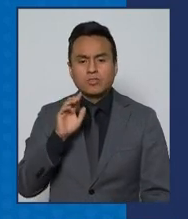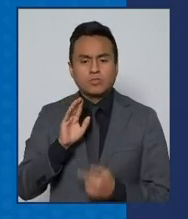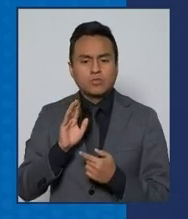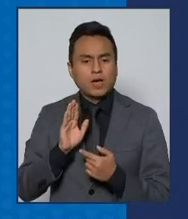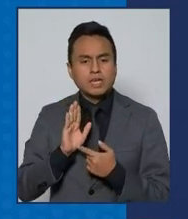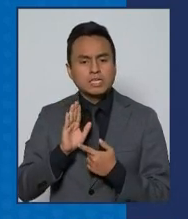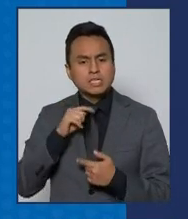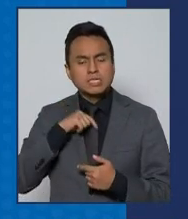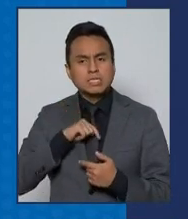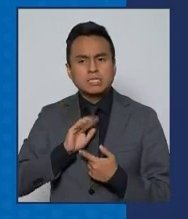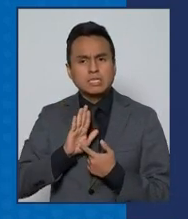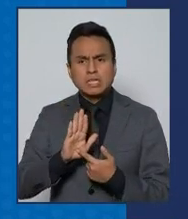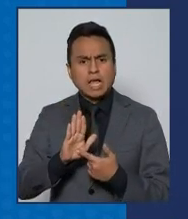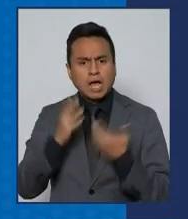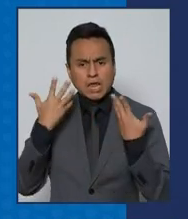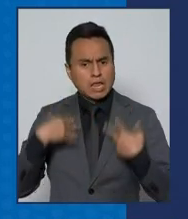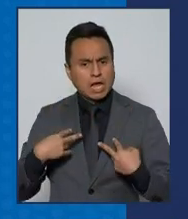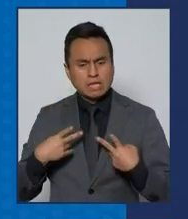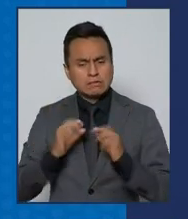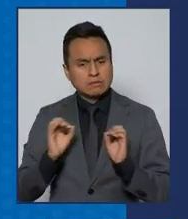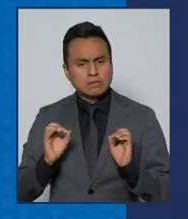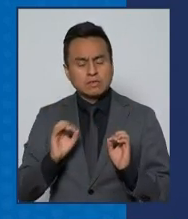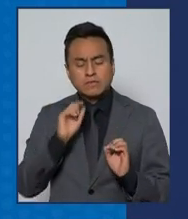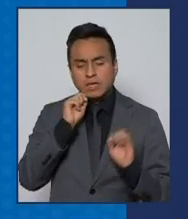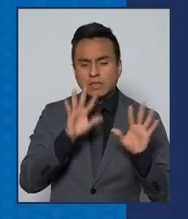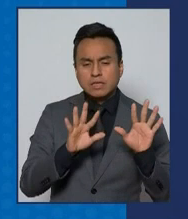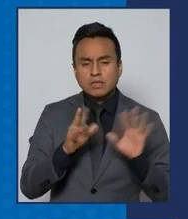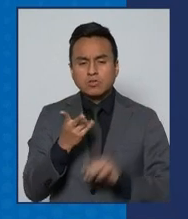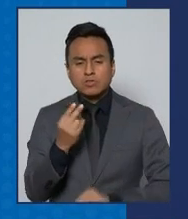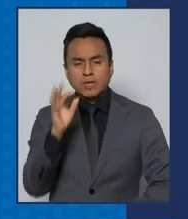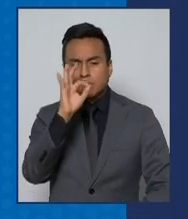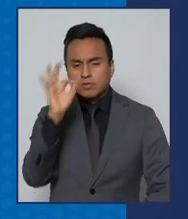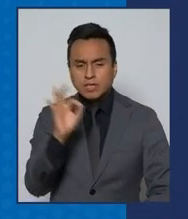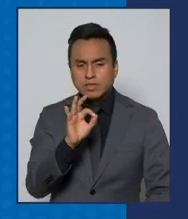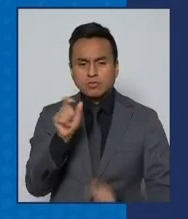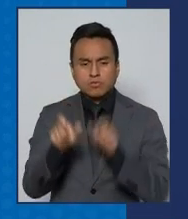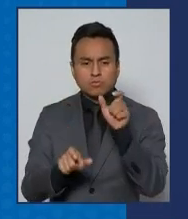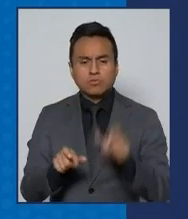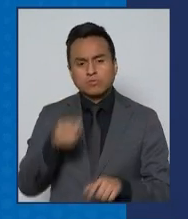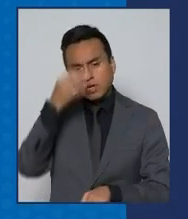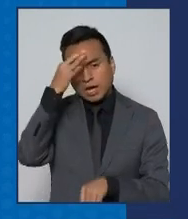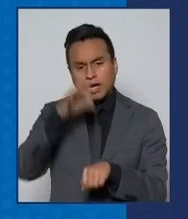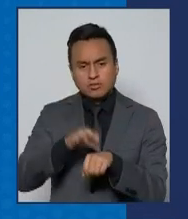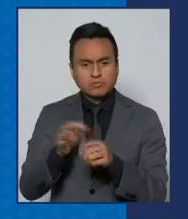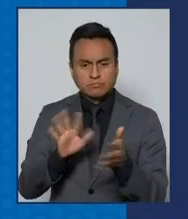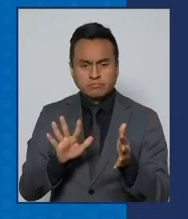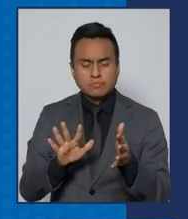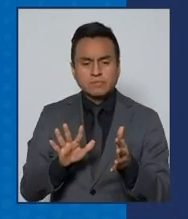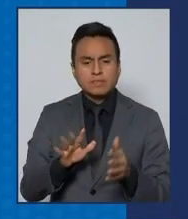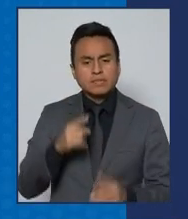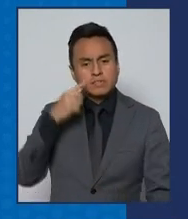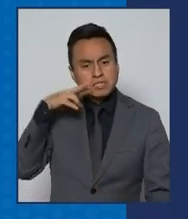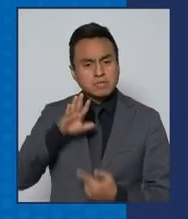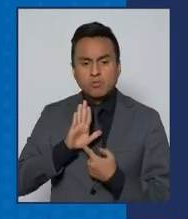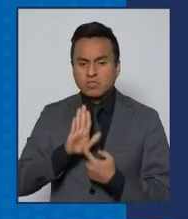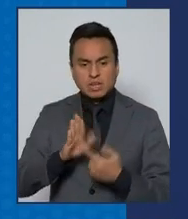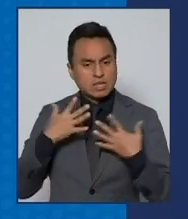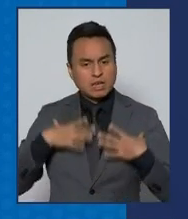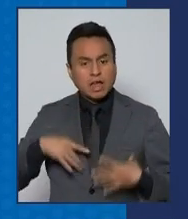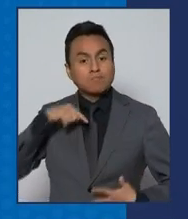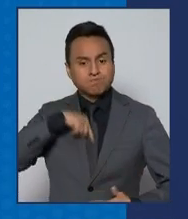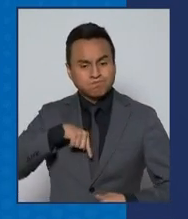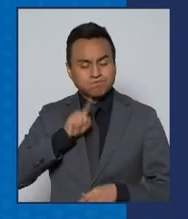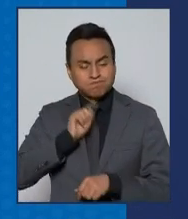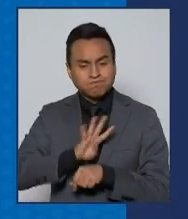no tenían síntomas? Esto se ha mantenido entre un 10 y un 12% de los casos son asintomáticos, que se